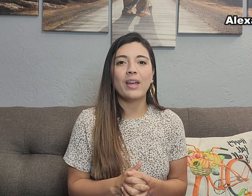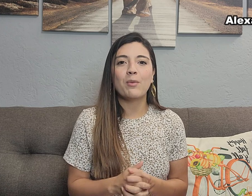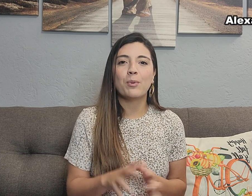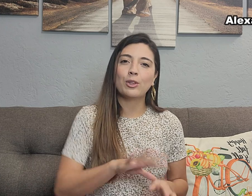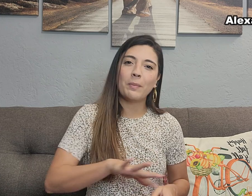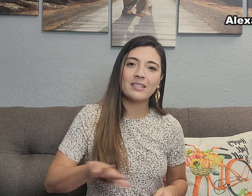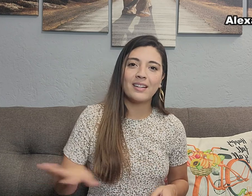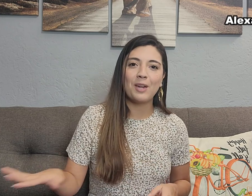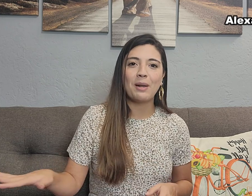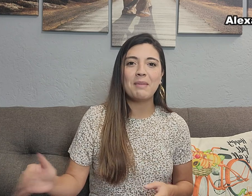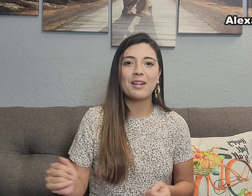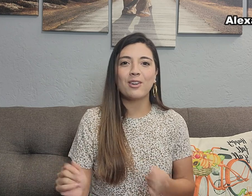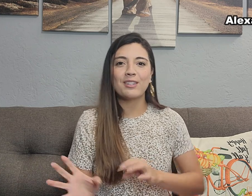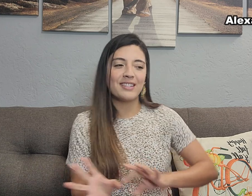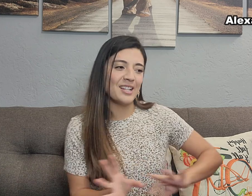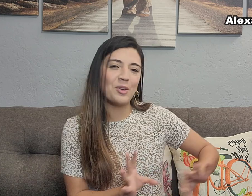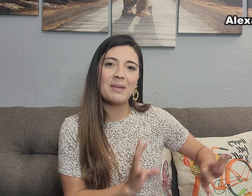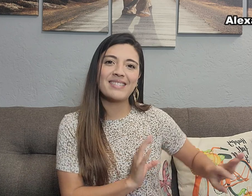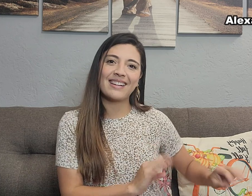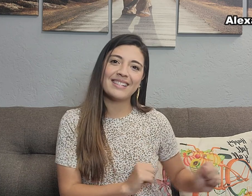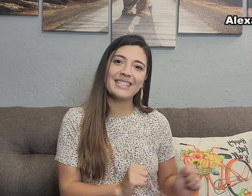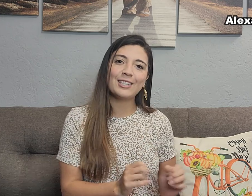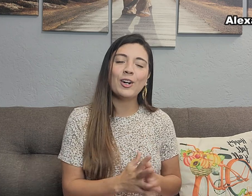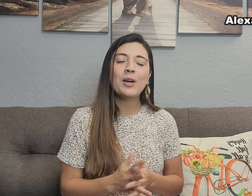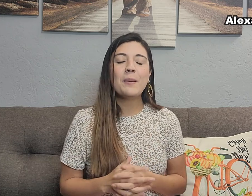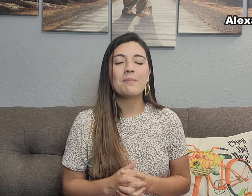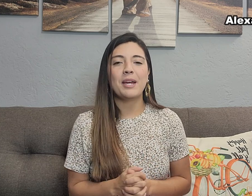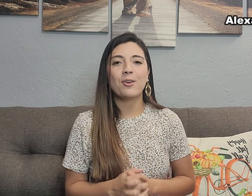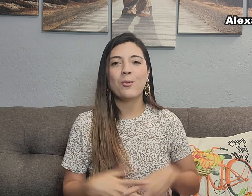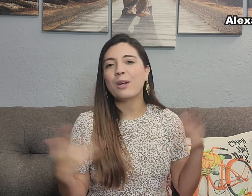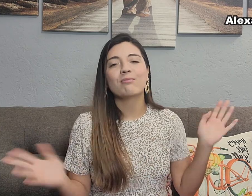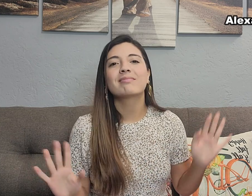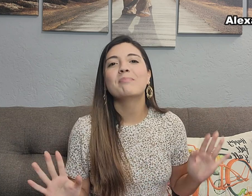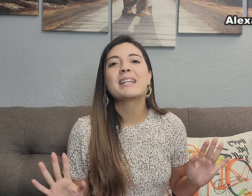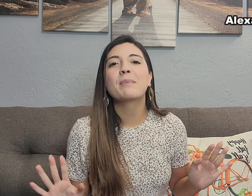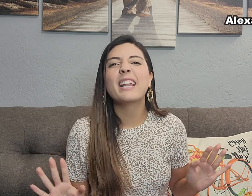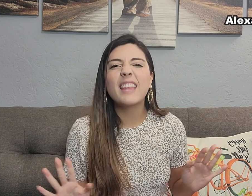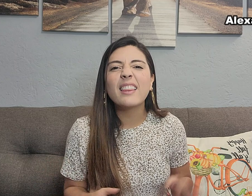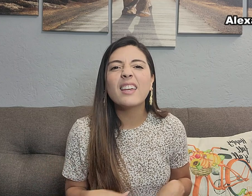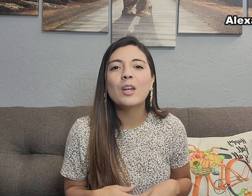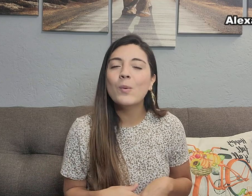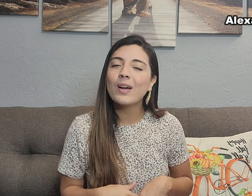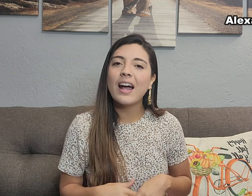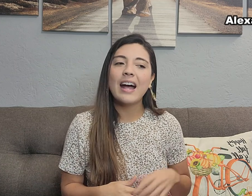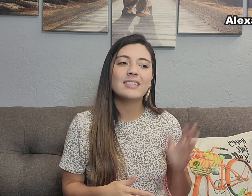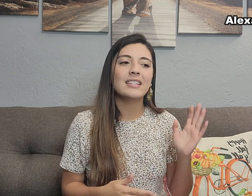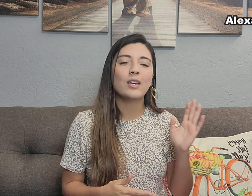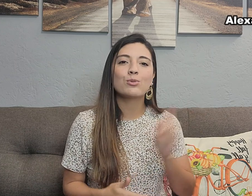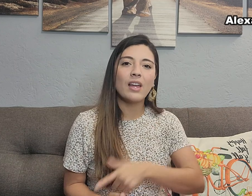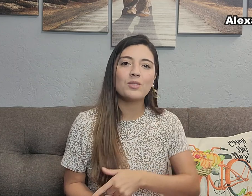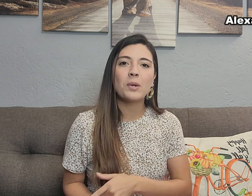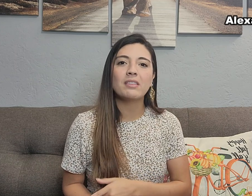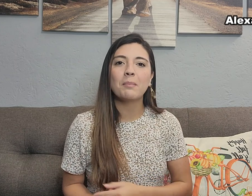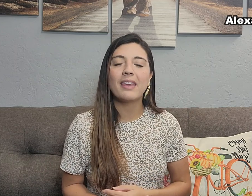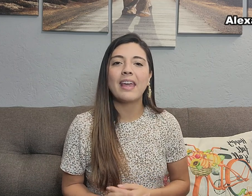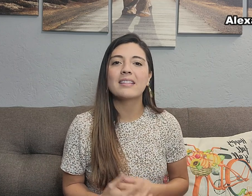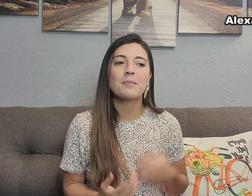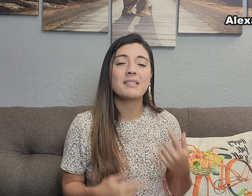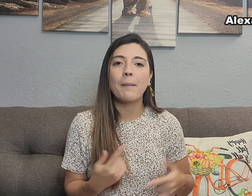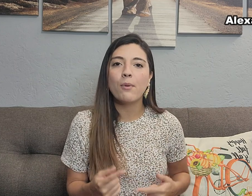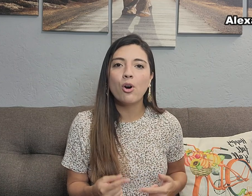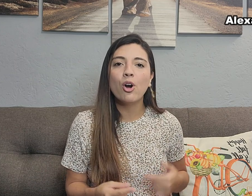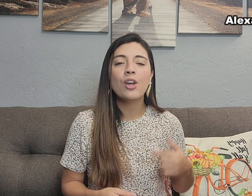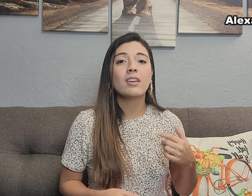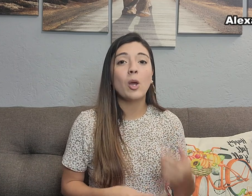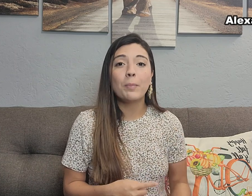pronto un poquito más cercano al miércoles, ya estoy más tardecito, pero bueno, más vale tarde que nunca, así que ustedes cuéntenme qué se